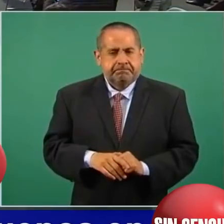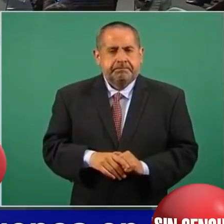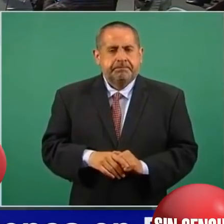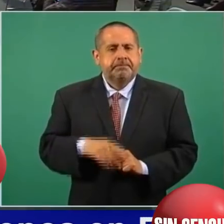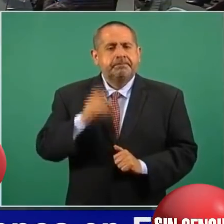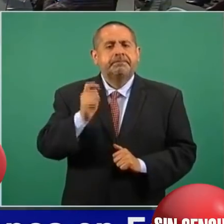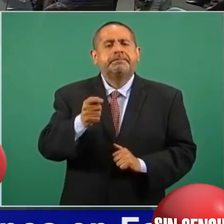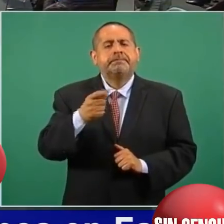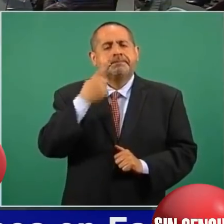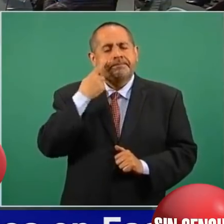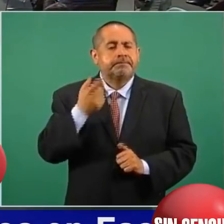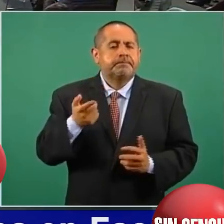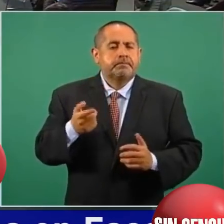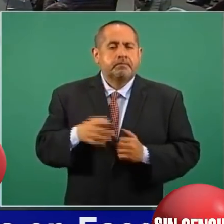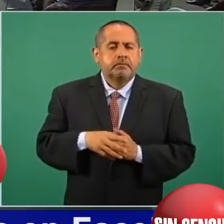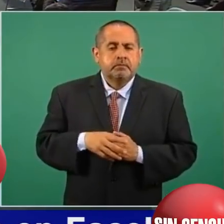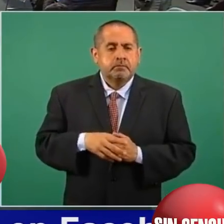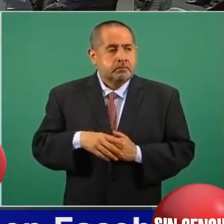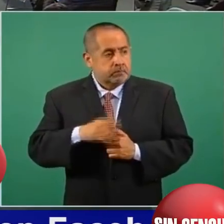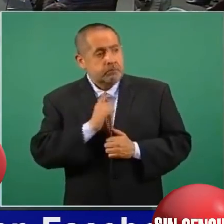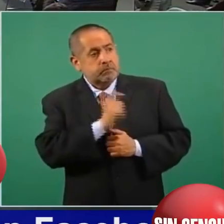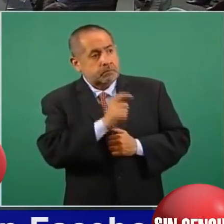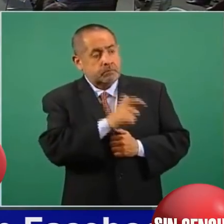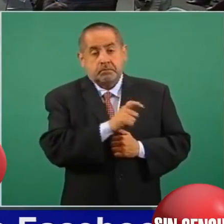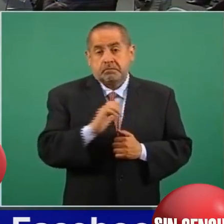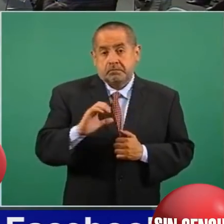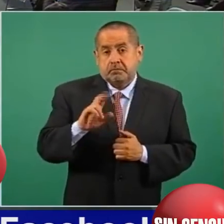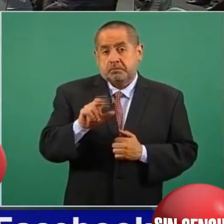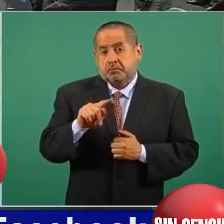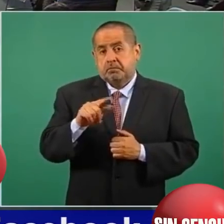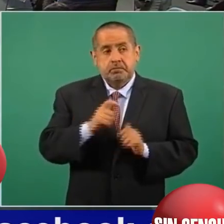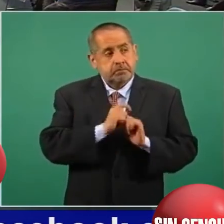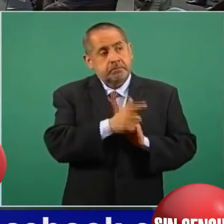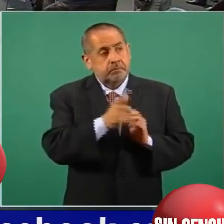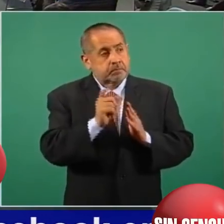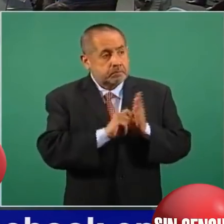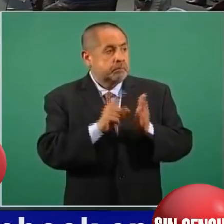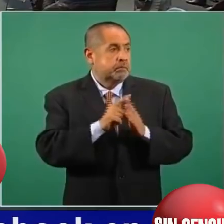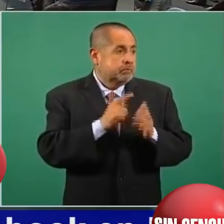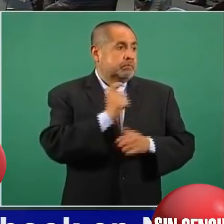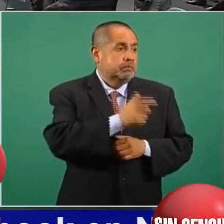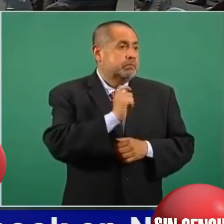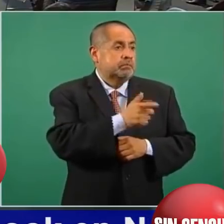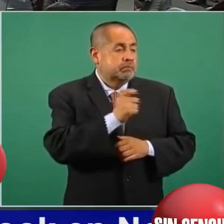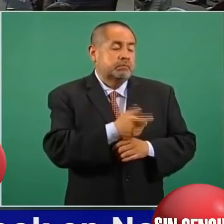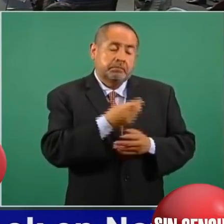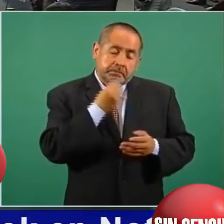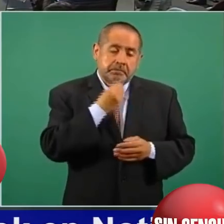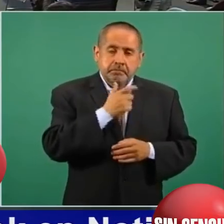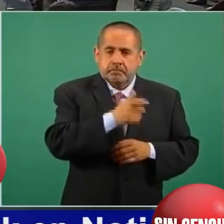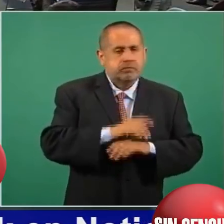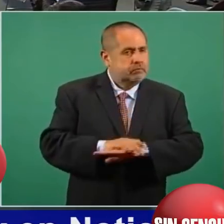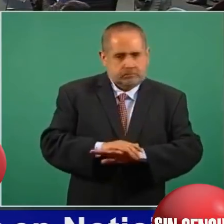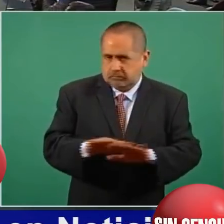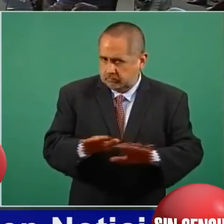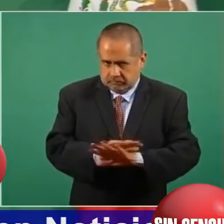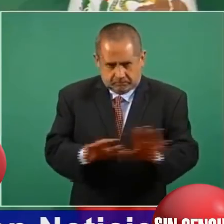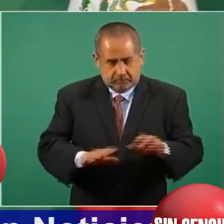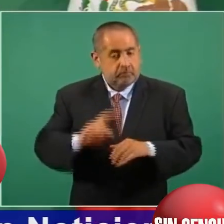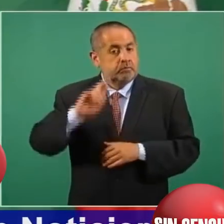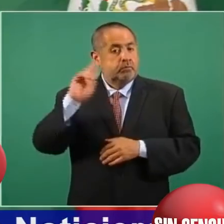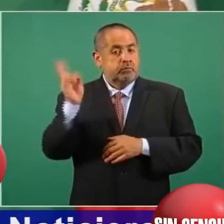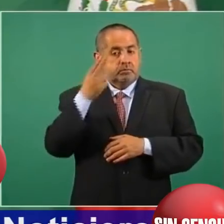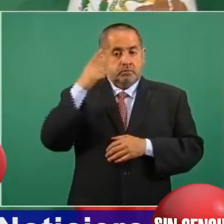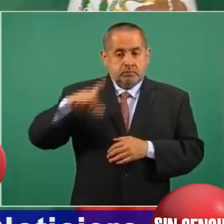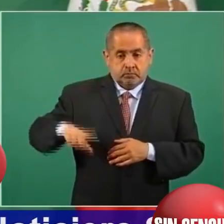de que se paga cuotas, y deberían de hacer un esfuerzo en las universidades